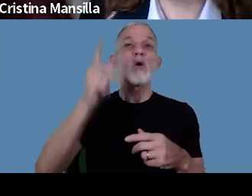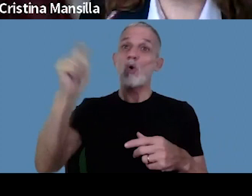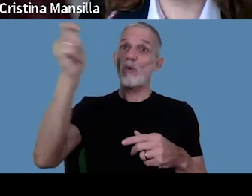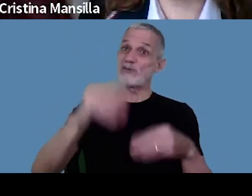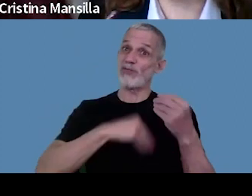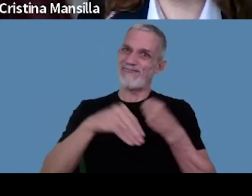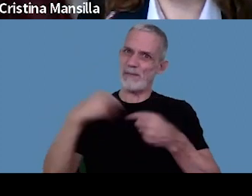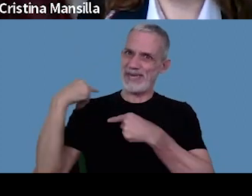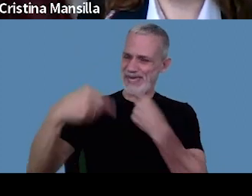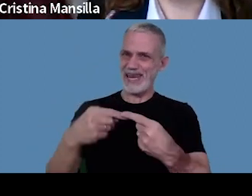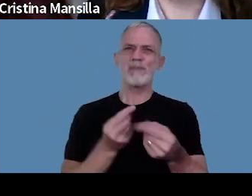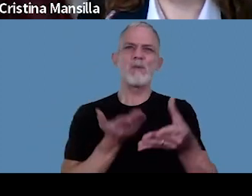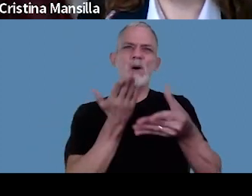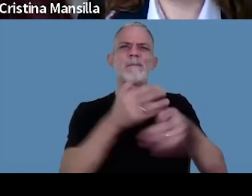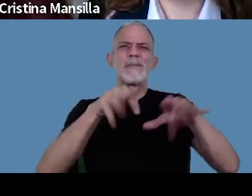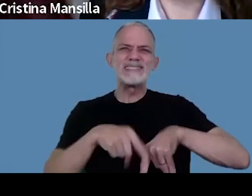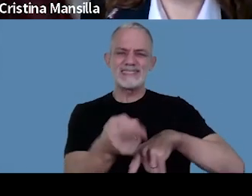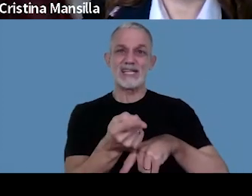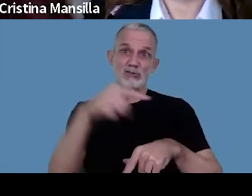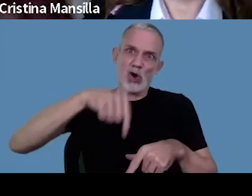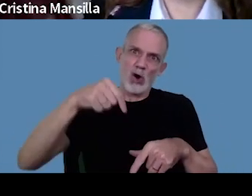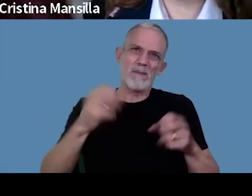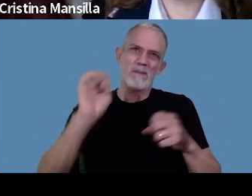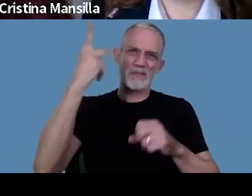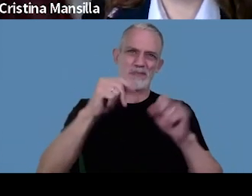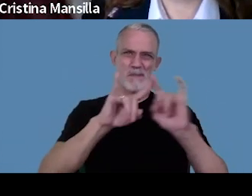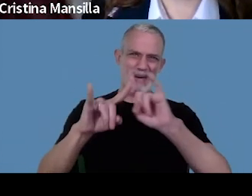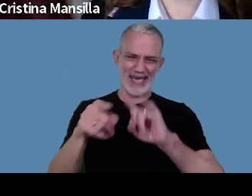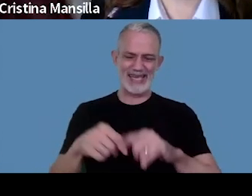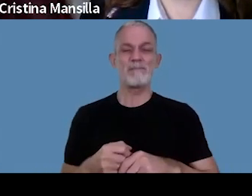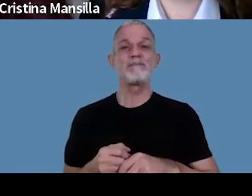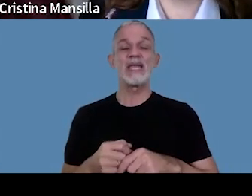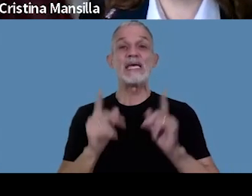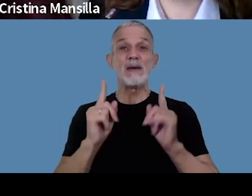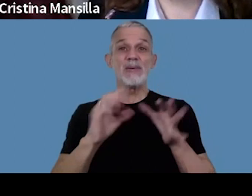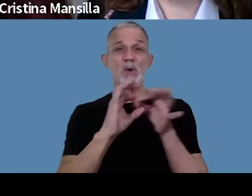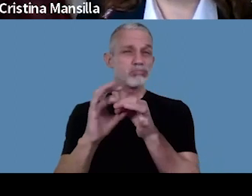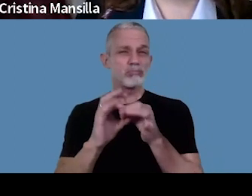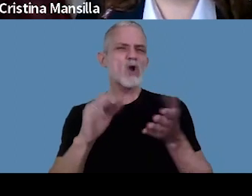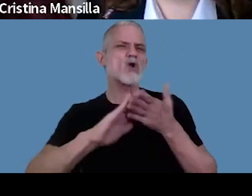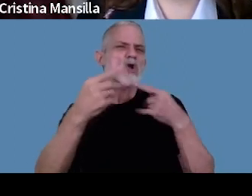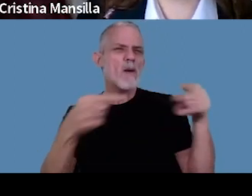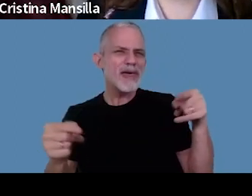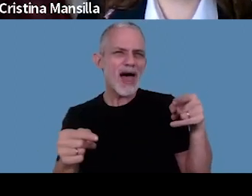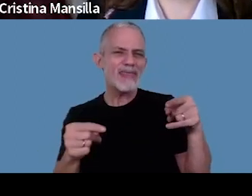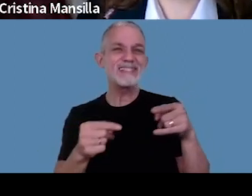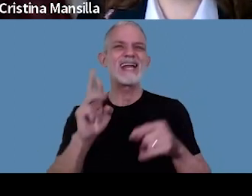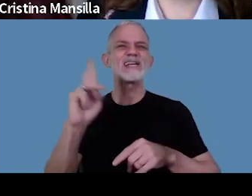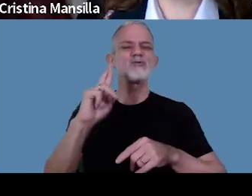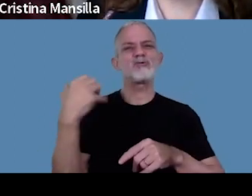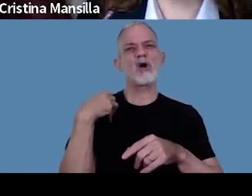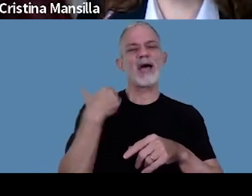con estas presentaciones hoy en día. Y siguiendo con las novedades, la Resolución General